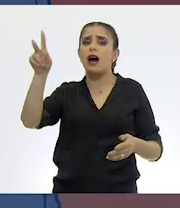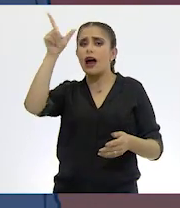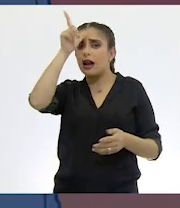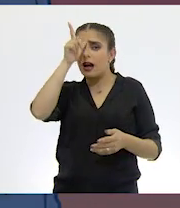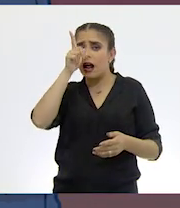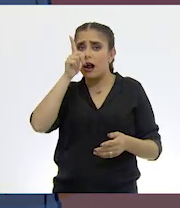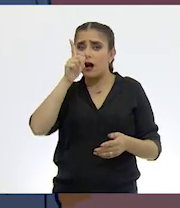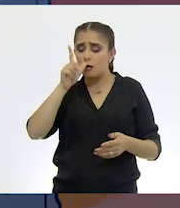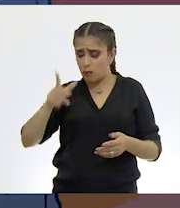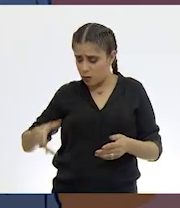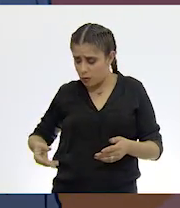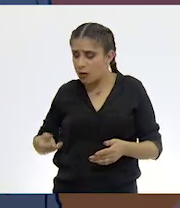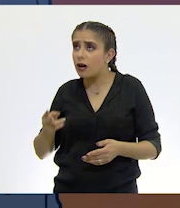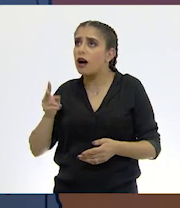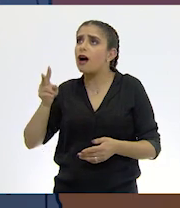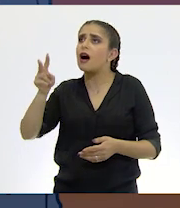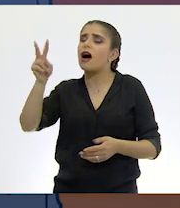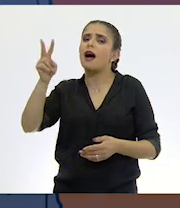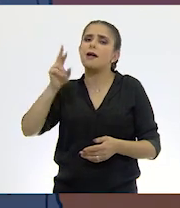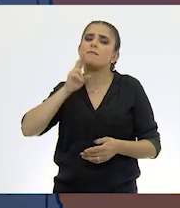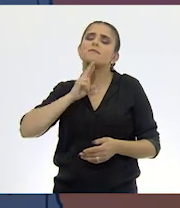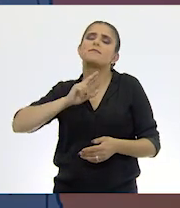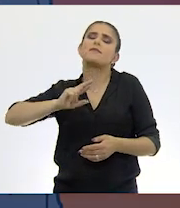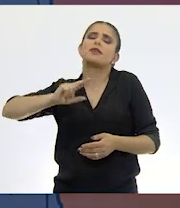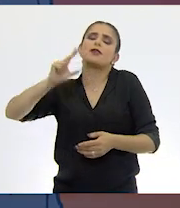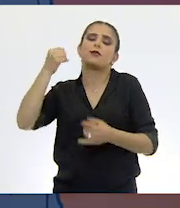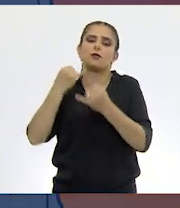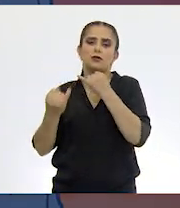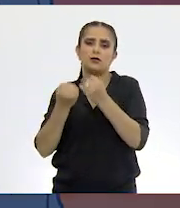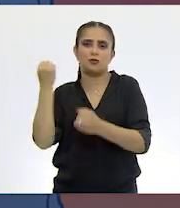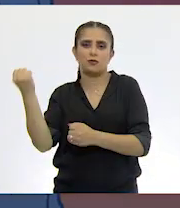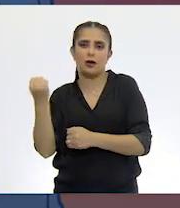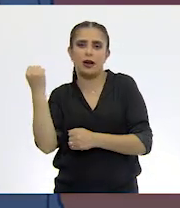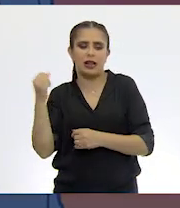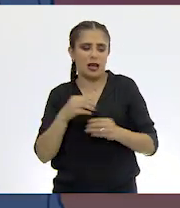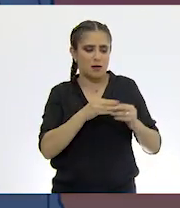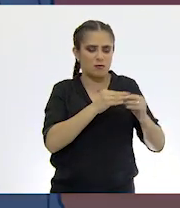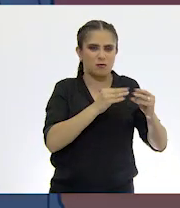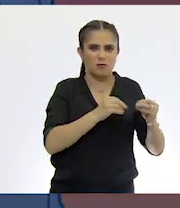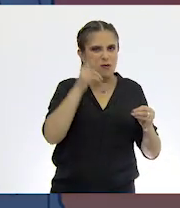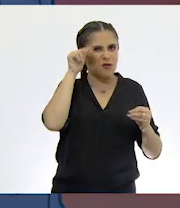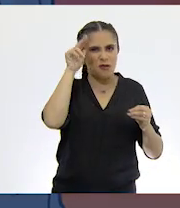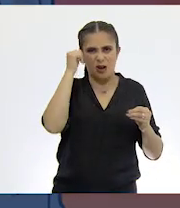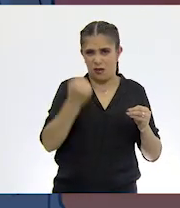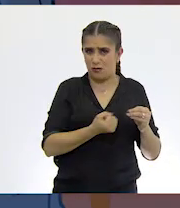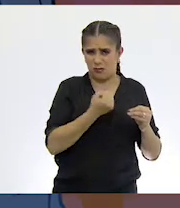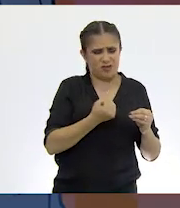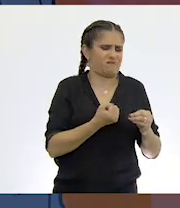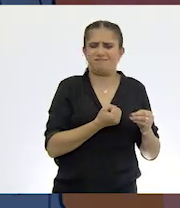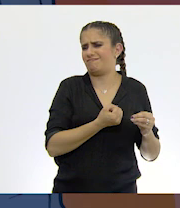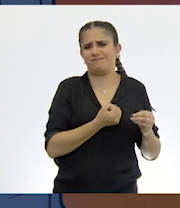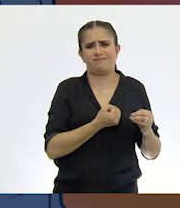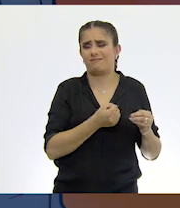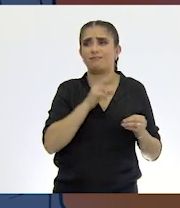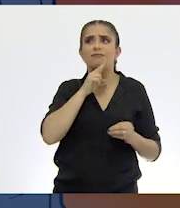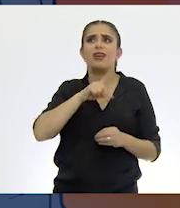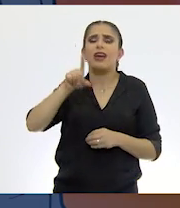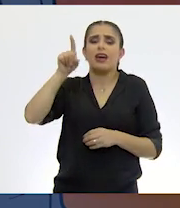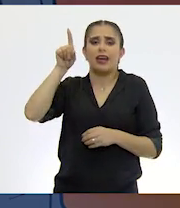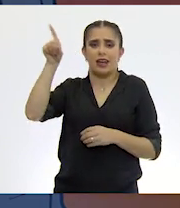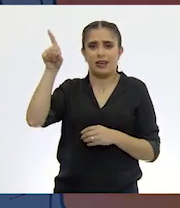bolsillo es mejor amuleto que la pata de conejo. Sirve para encontrar a quien se